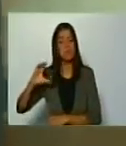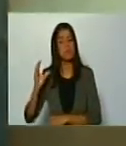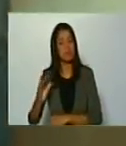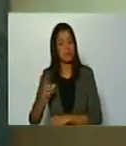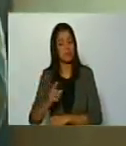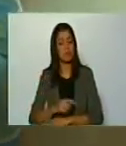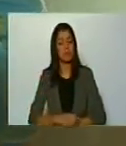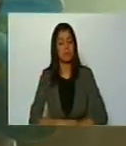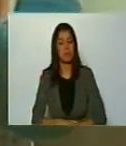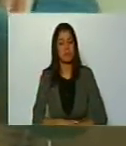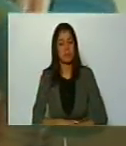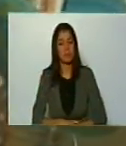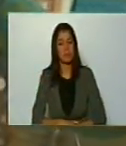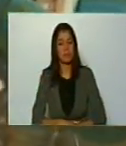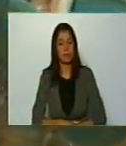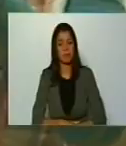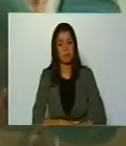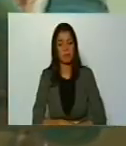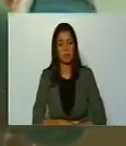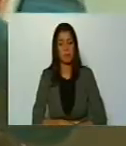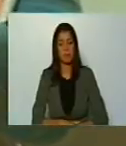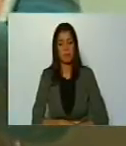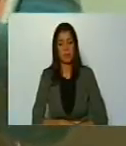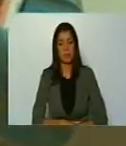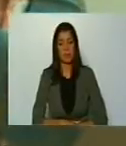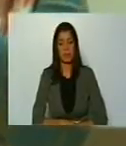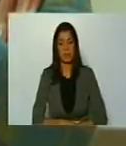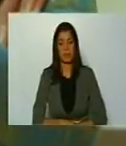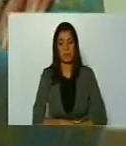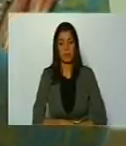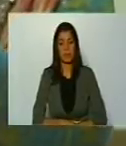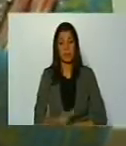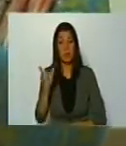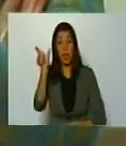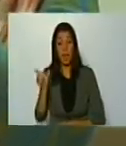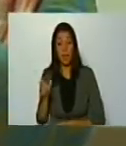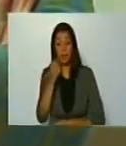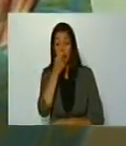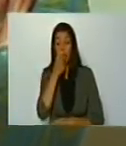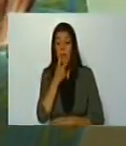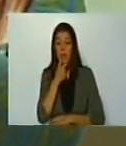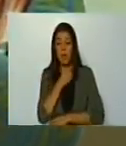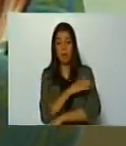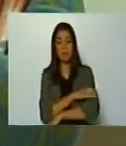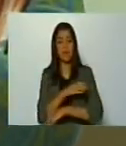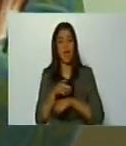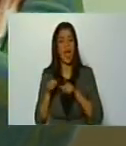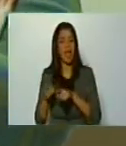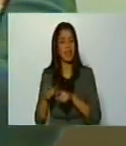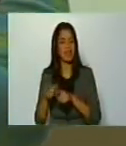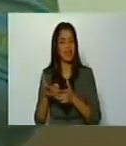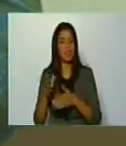justicia. Por supuesto que todo este comportamiento de Freddy Guevara es un comportamiento